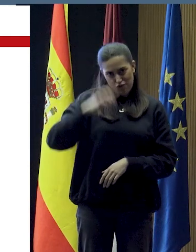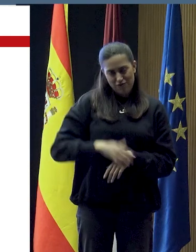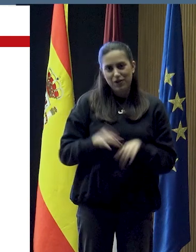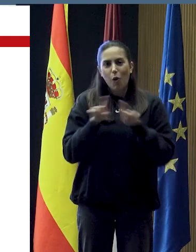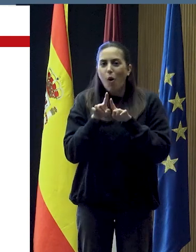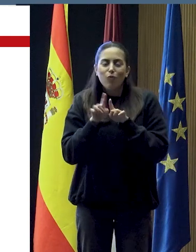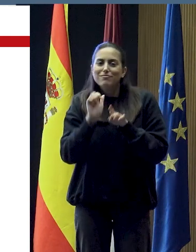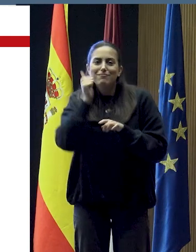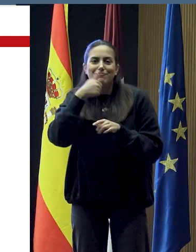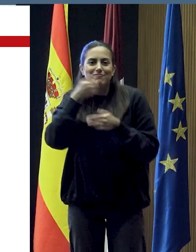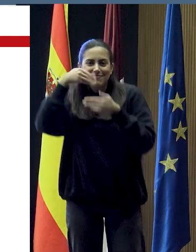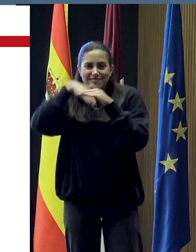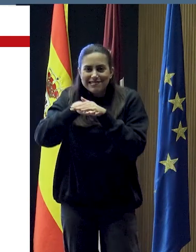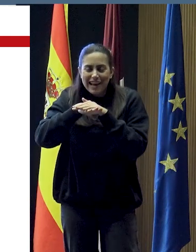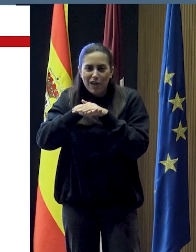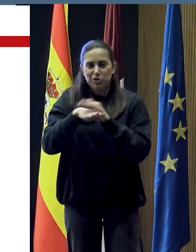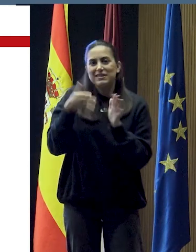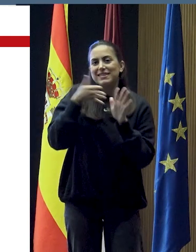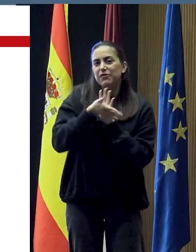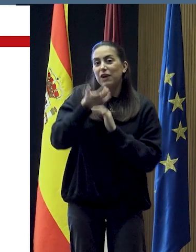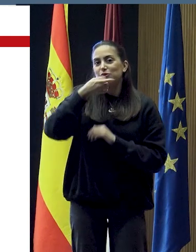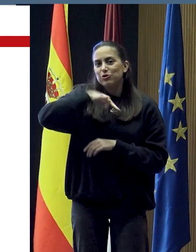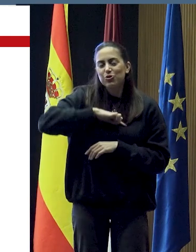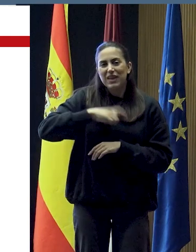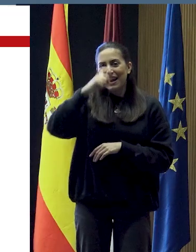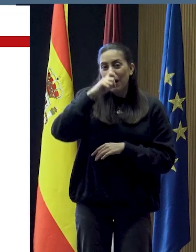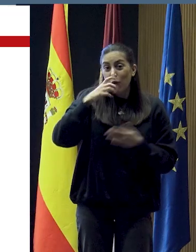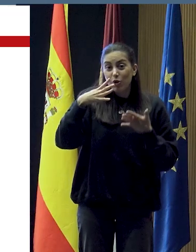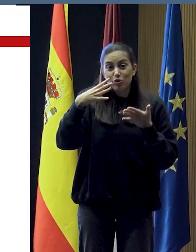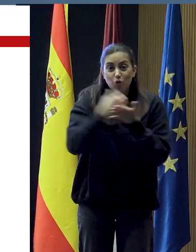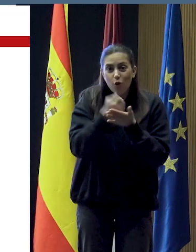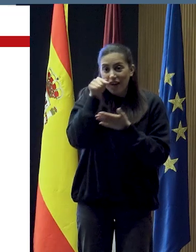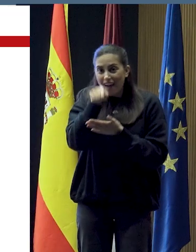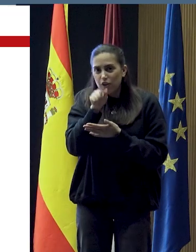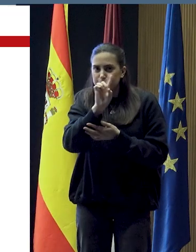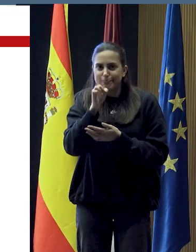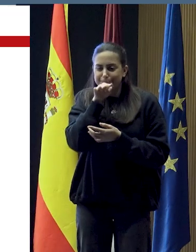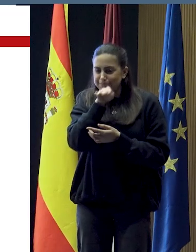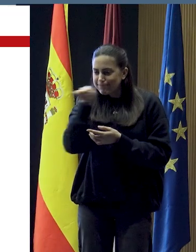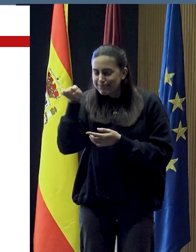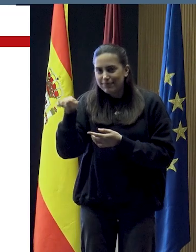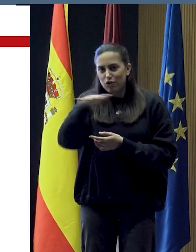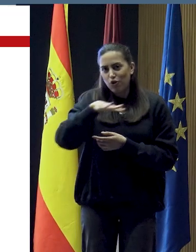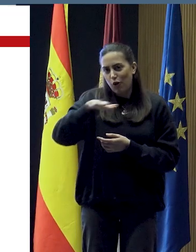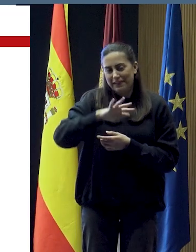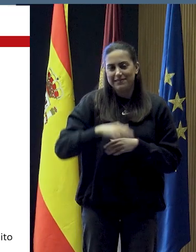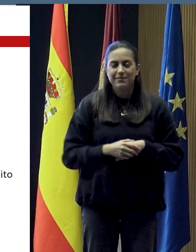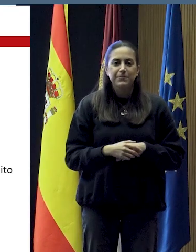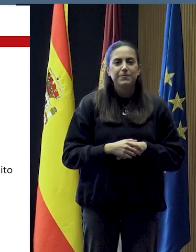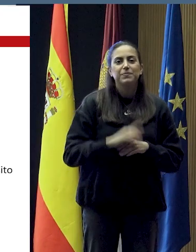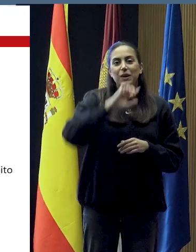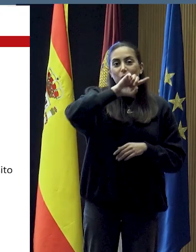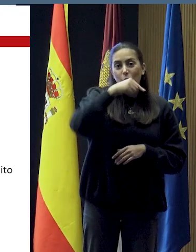cofre secreto donde sabemos que se guardan los recuerdos, pero no todos los recuerdos sabemos dónde se alojan, ¿vale? Y luego, pues